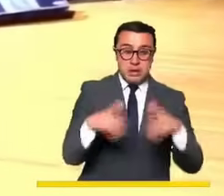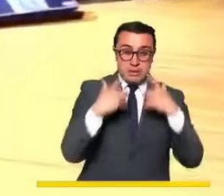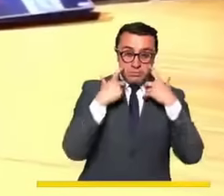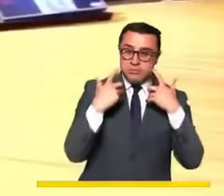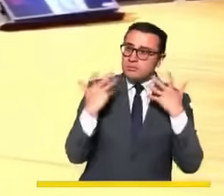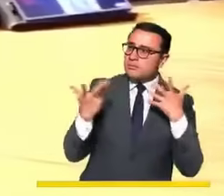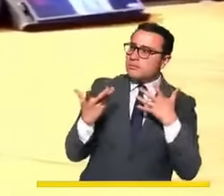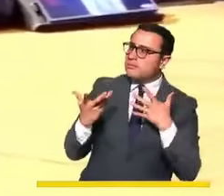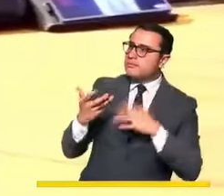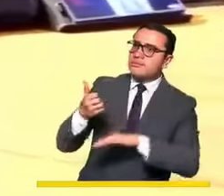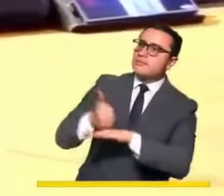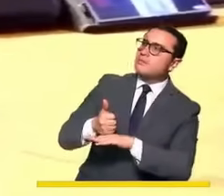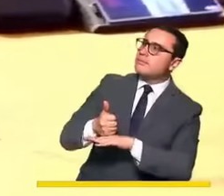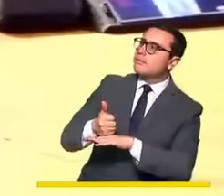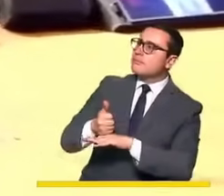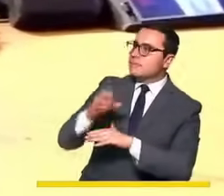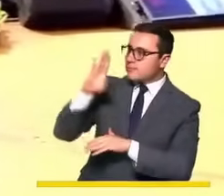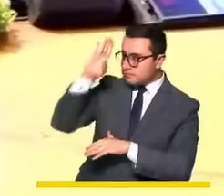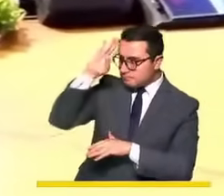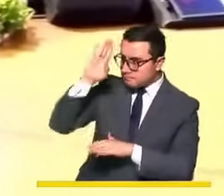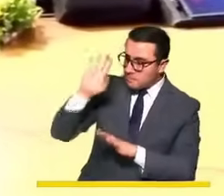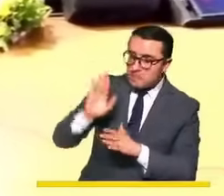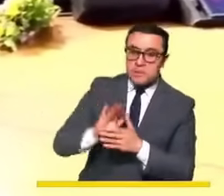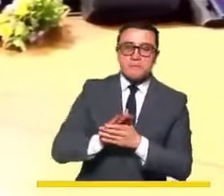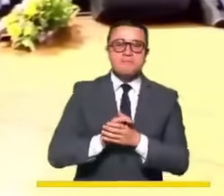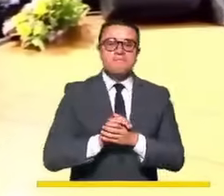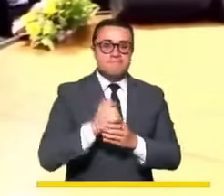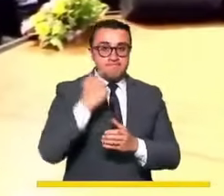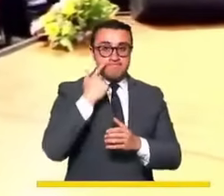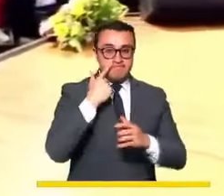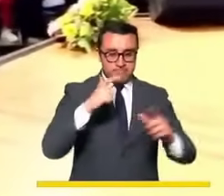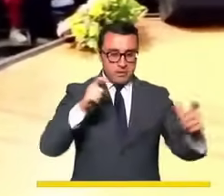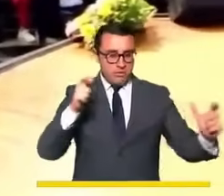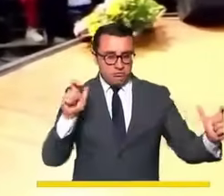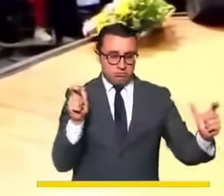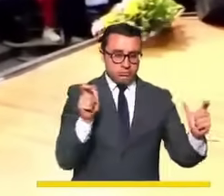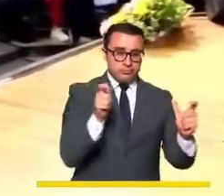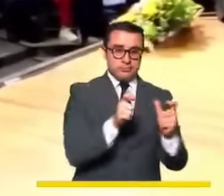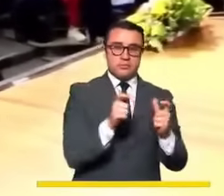encuentro, resulta que han tenido la siguiente disminución.